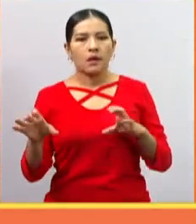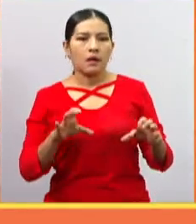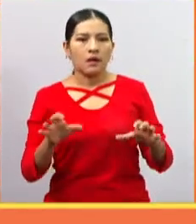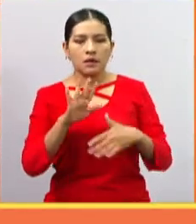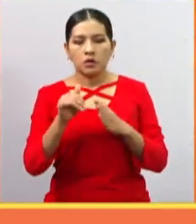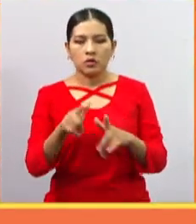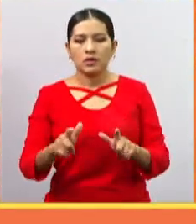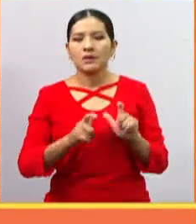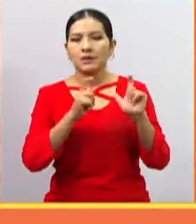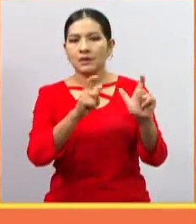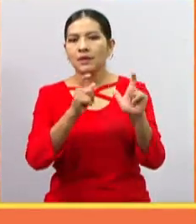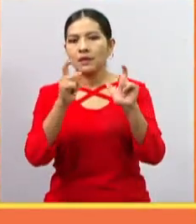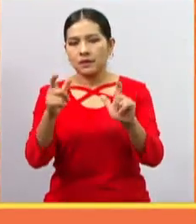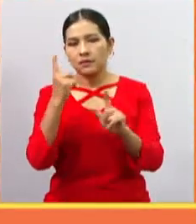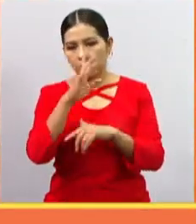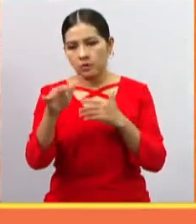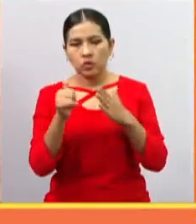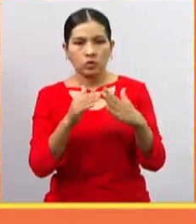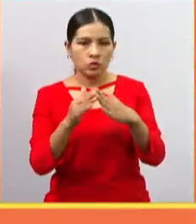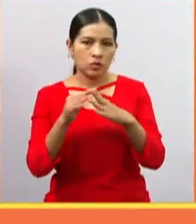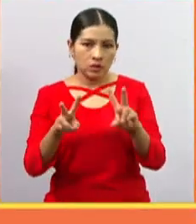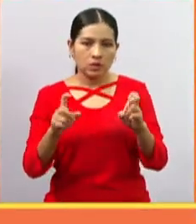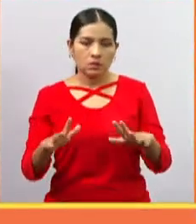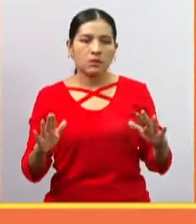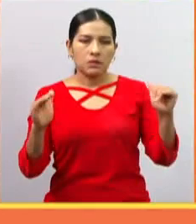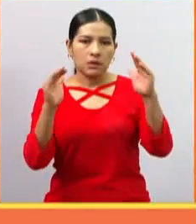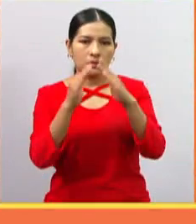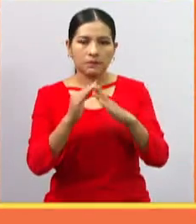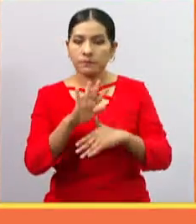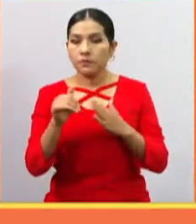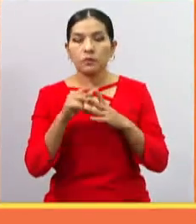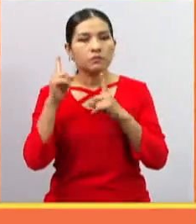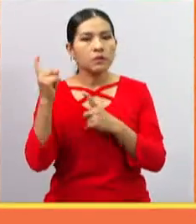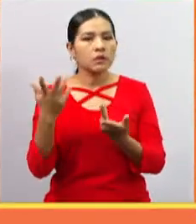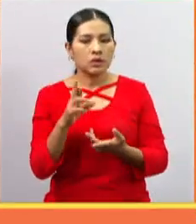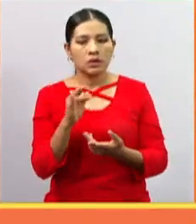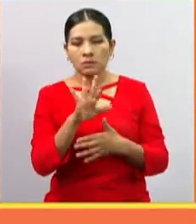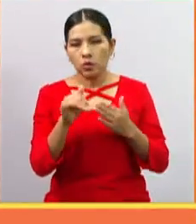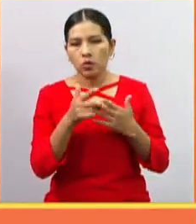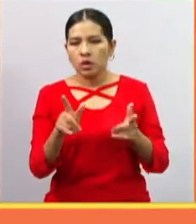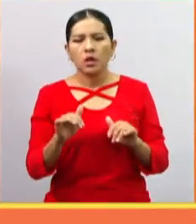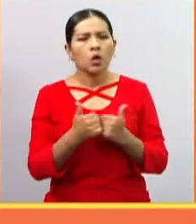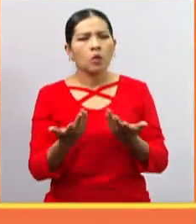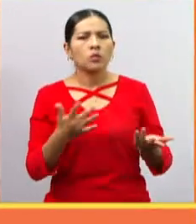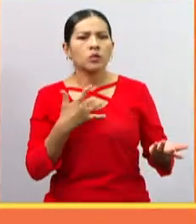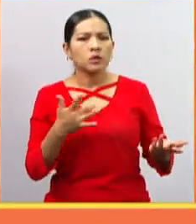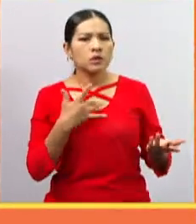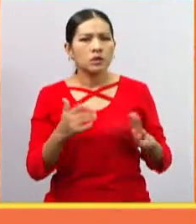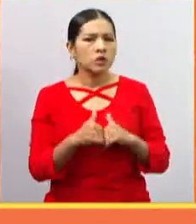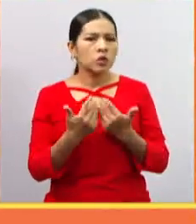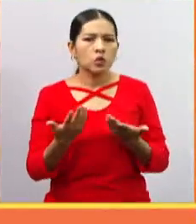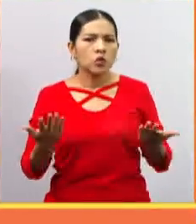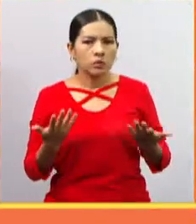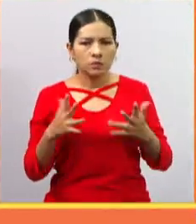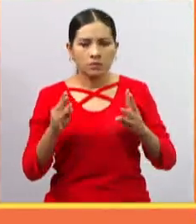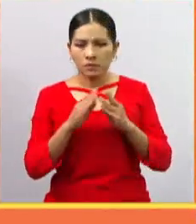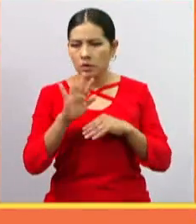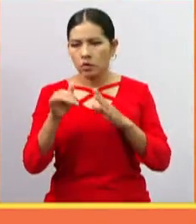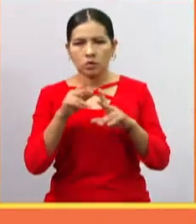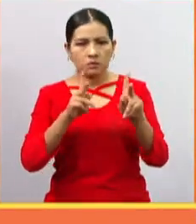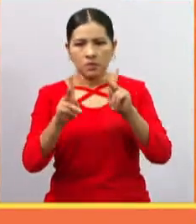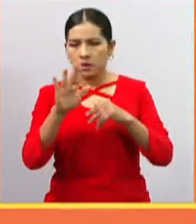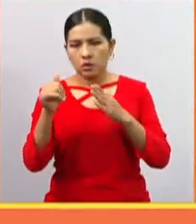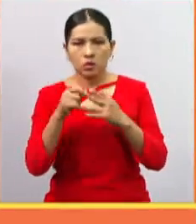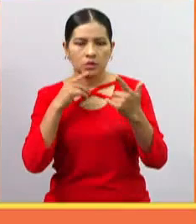este regalo para la ciudad de La Paz. Ramiro, ¿cómo te sientes, o cómo te sentiste, mejor dicho, cuando te invitan